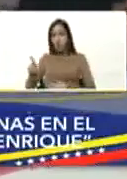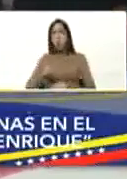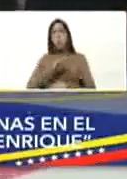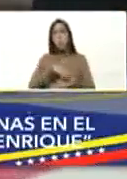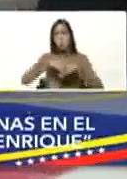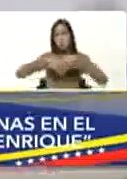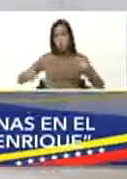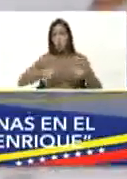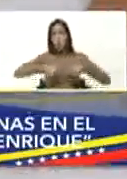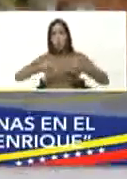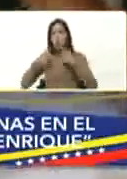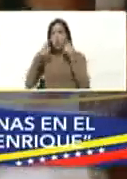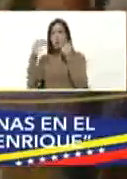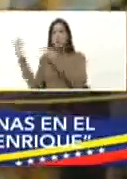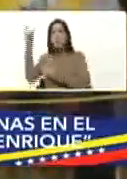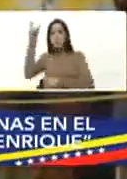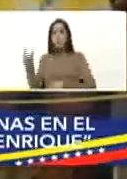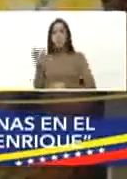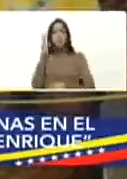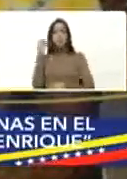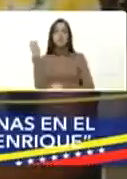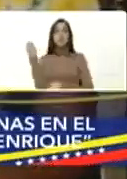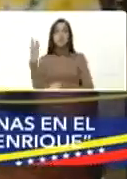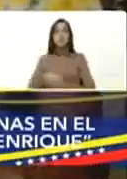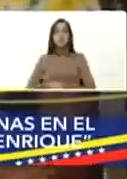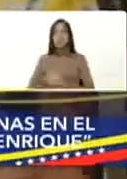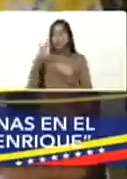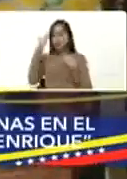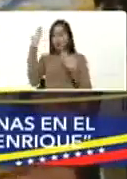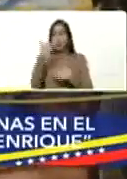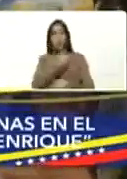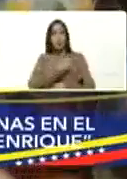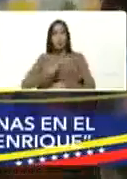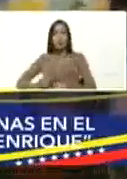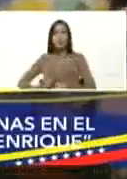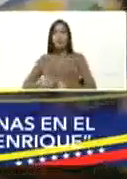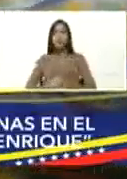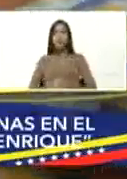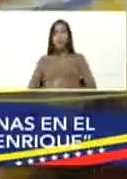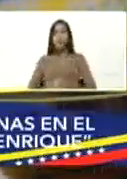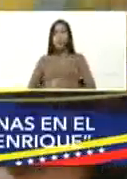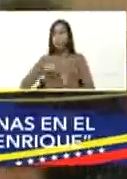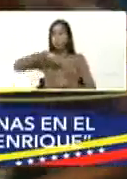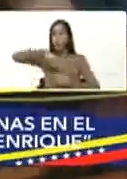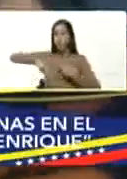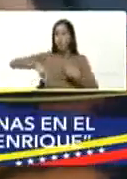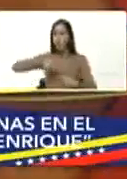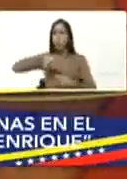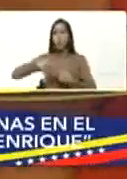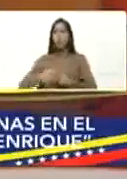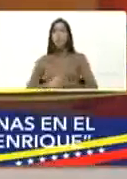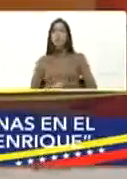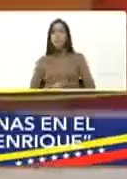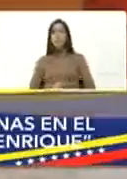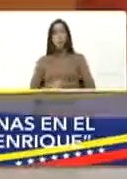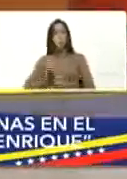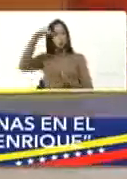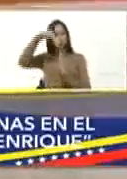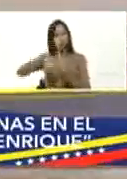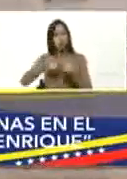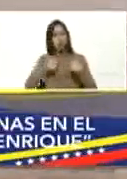urbana. Adelante, Flor. Saludos, presidente, un saludo revolucionario del más profundo